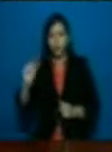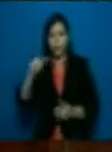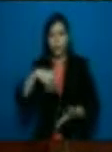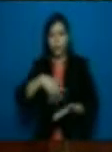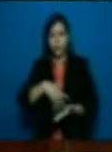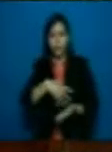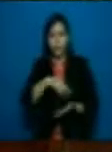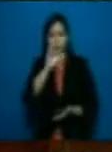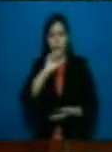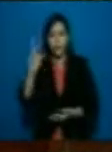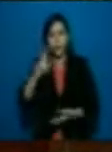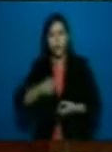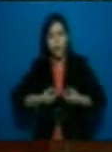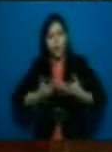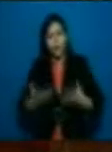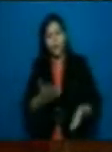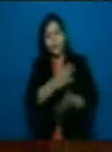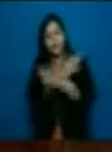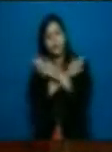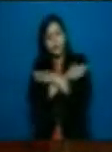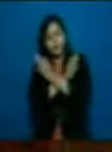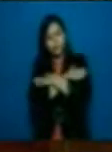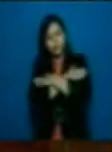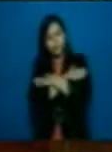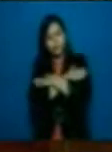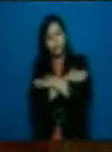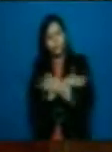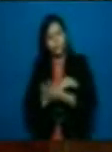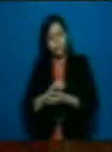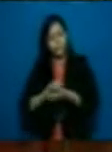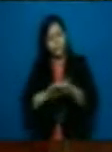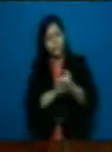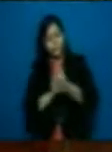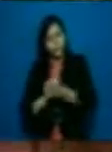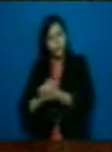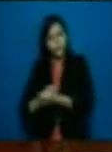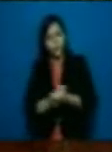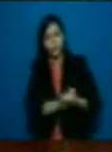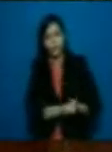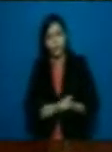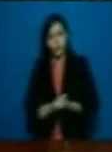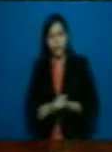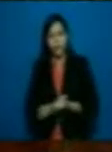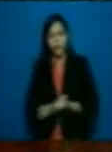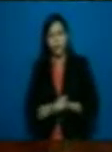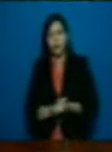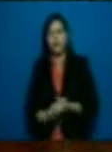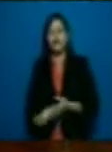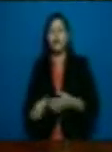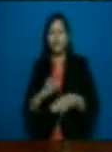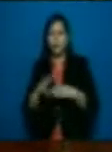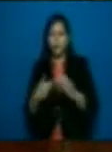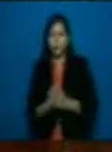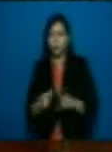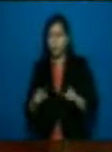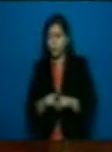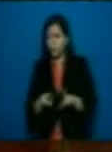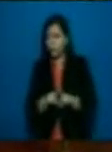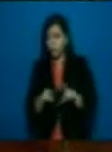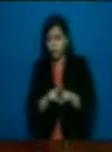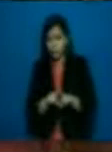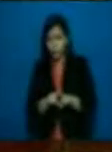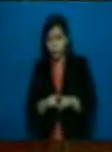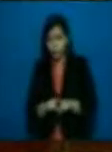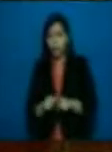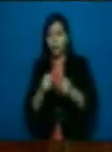costa rica- un abrazo fraterno un abrazo solidario un abrazo de hermanos y no